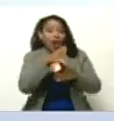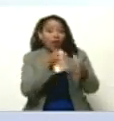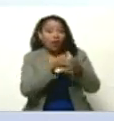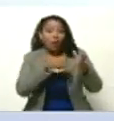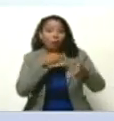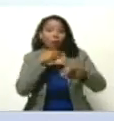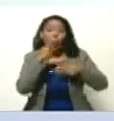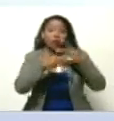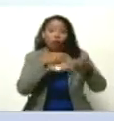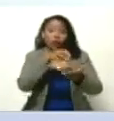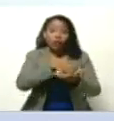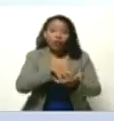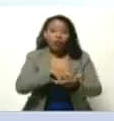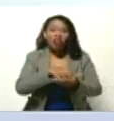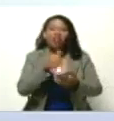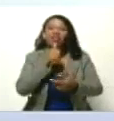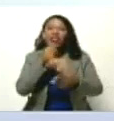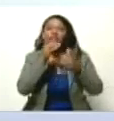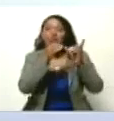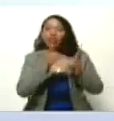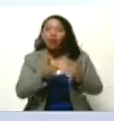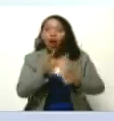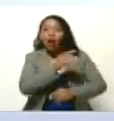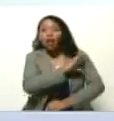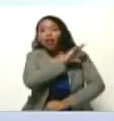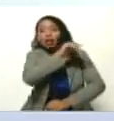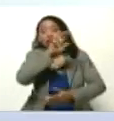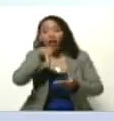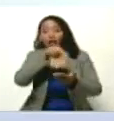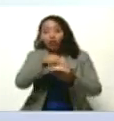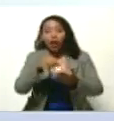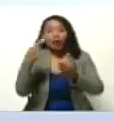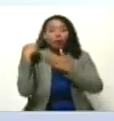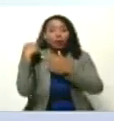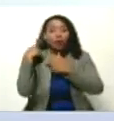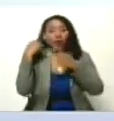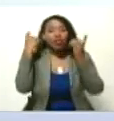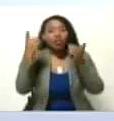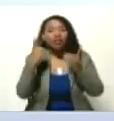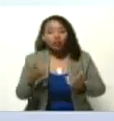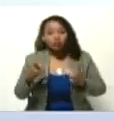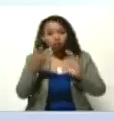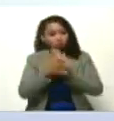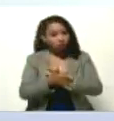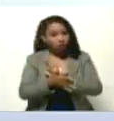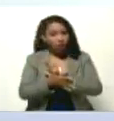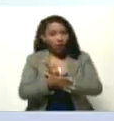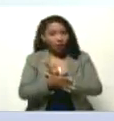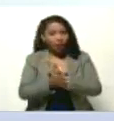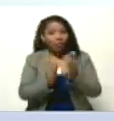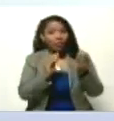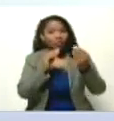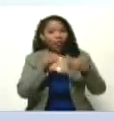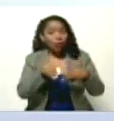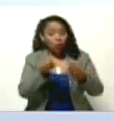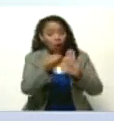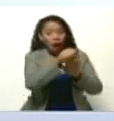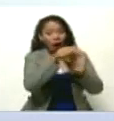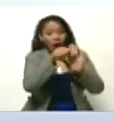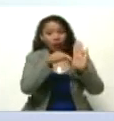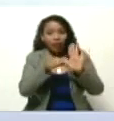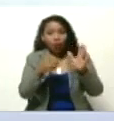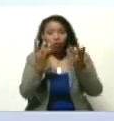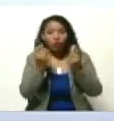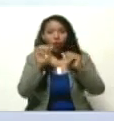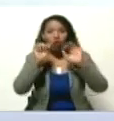decide ¿quién? La dirección nacional. De acuerdo al artículo número 6 de nuestro